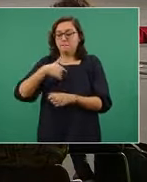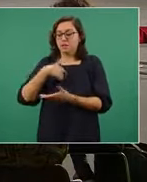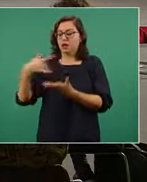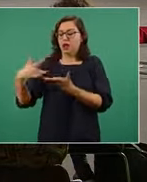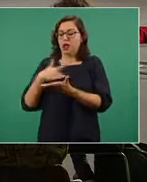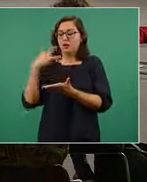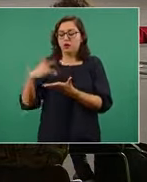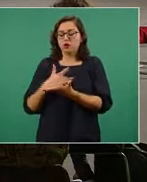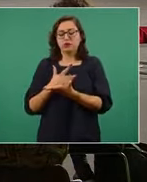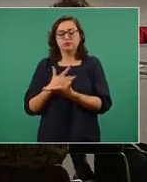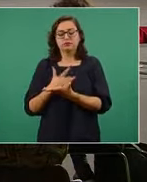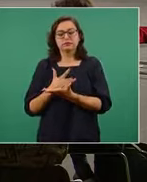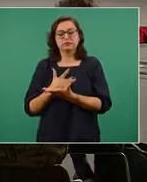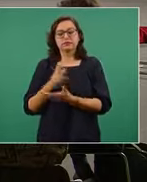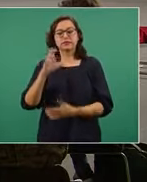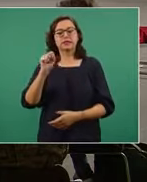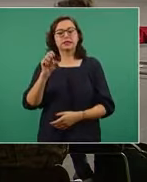60%.